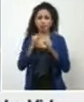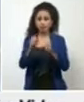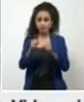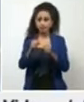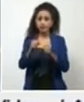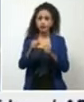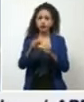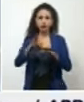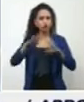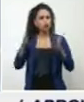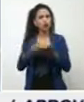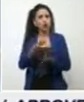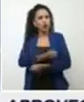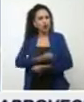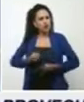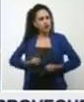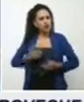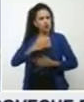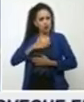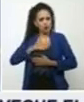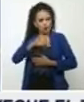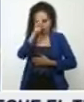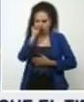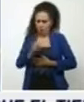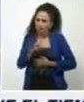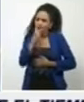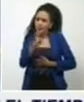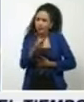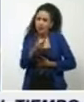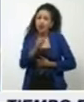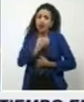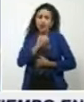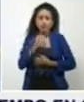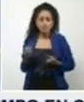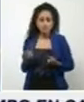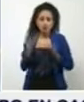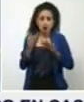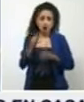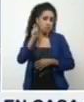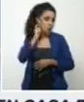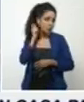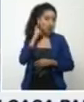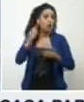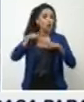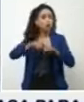esfuerzo por nuestros profesionales, como siempre, profesionales y técnicos